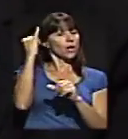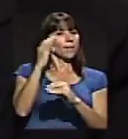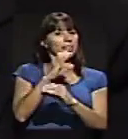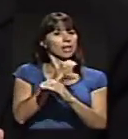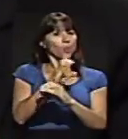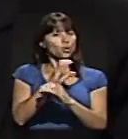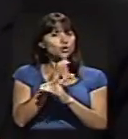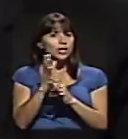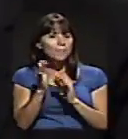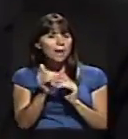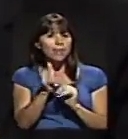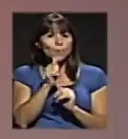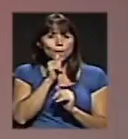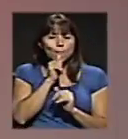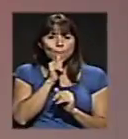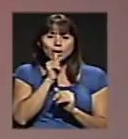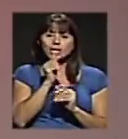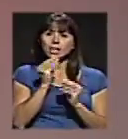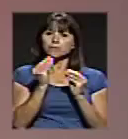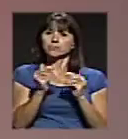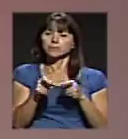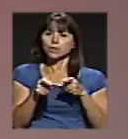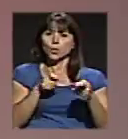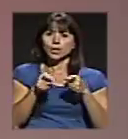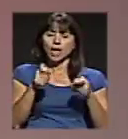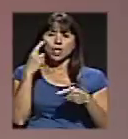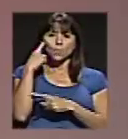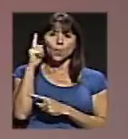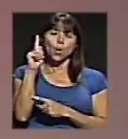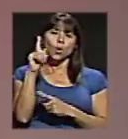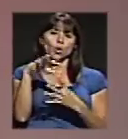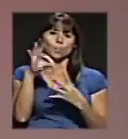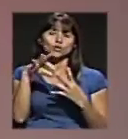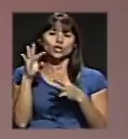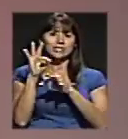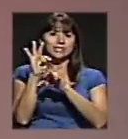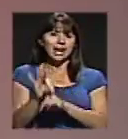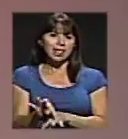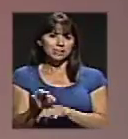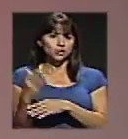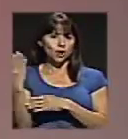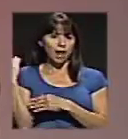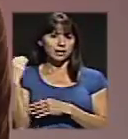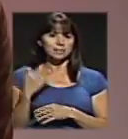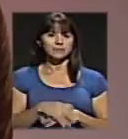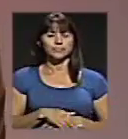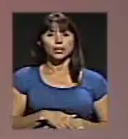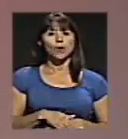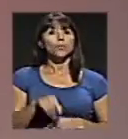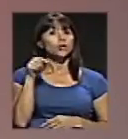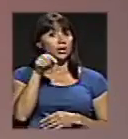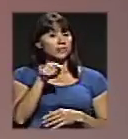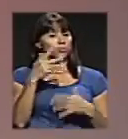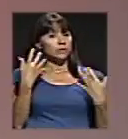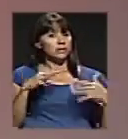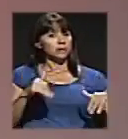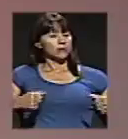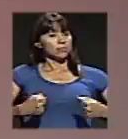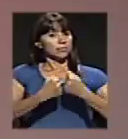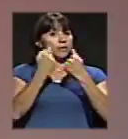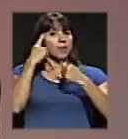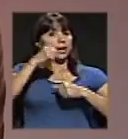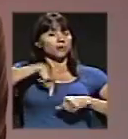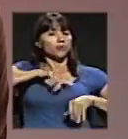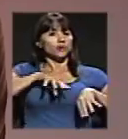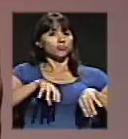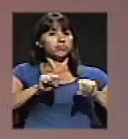y bastante dominado por opciones tradicionales? Bueno, ese es un gran reto para nosotros. El